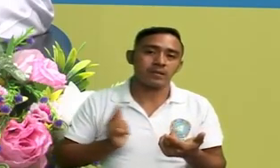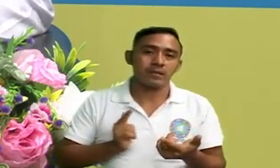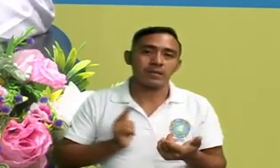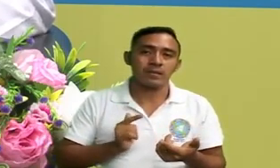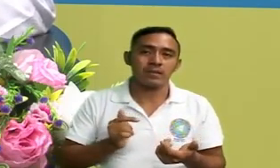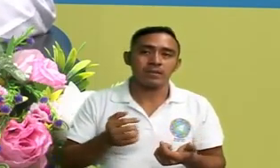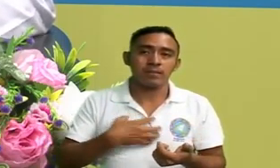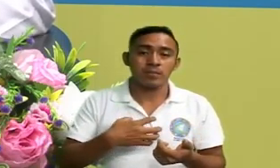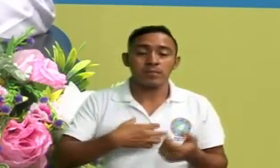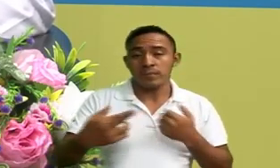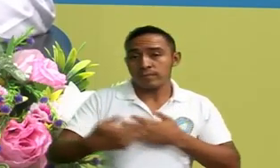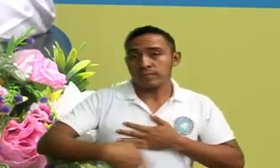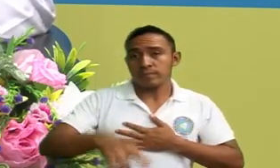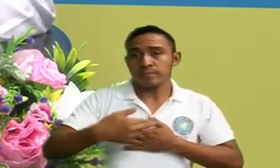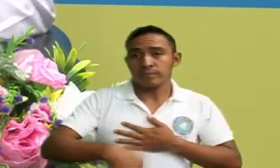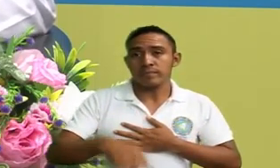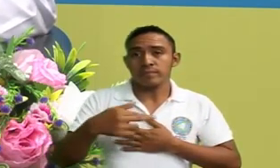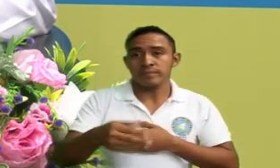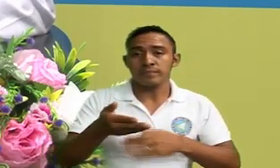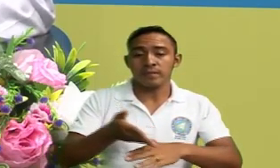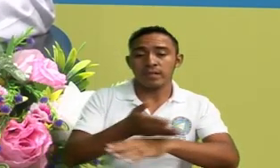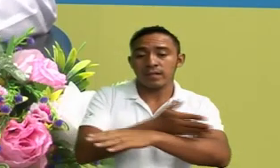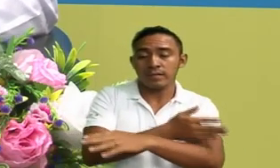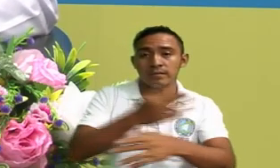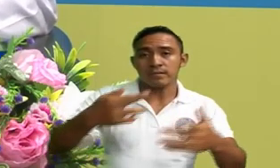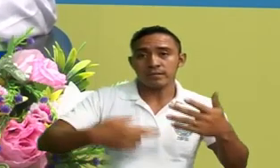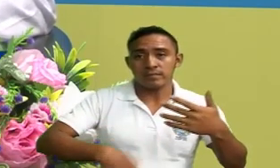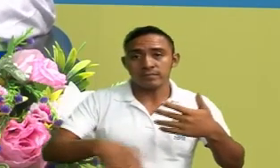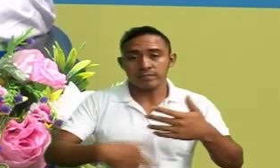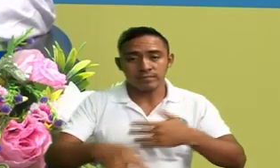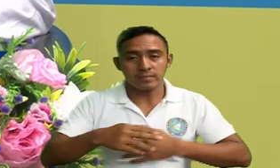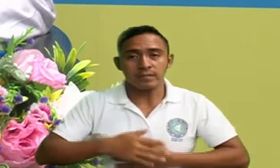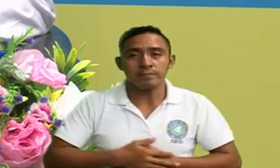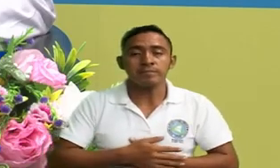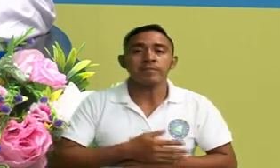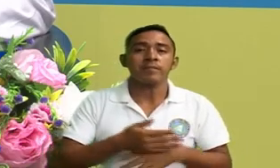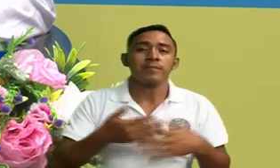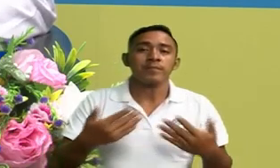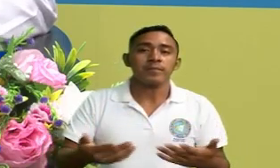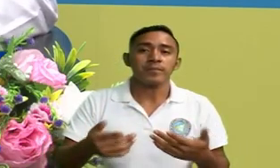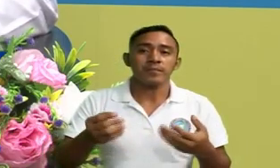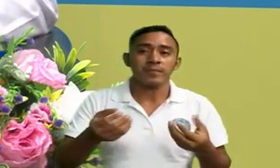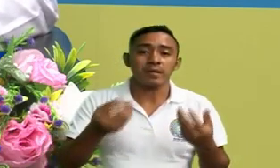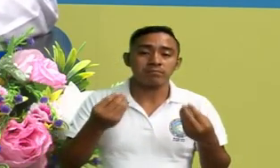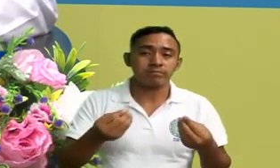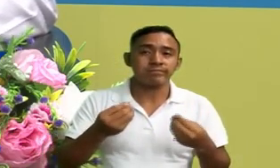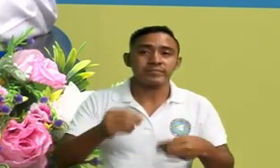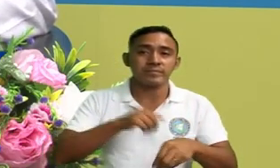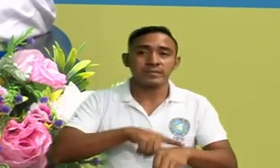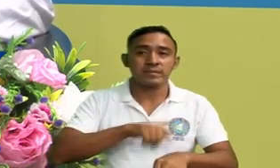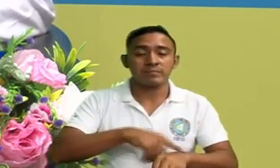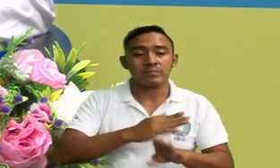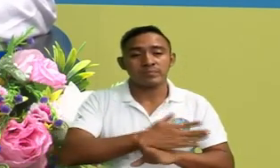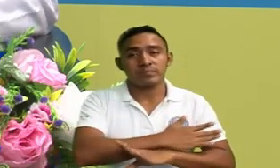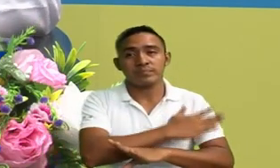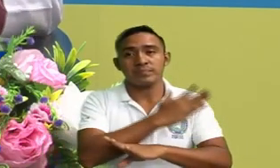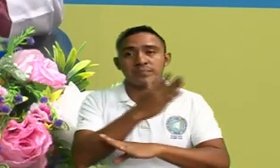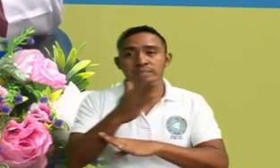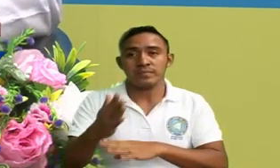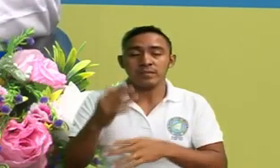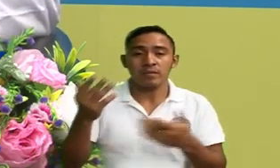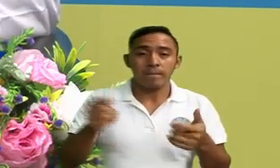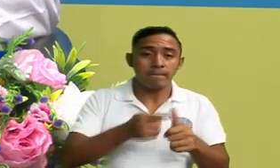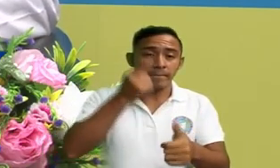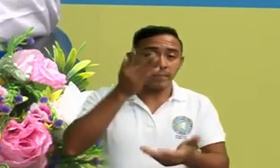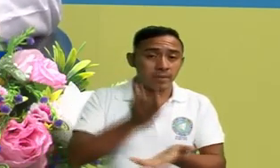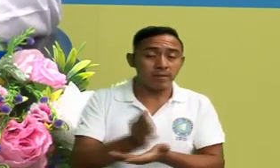su menstruación, por eso se le llama premenstrual, antes de la menstruación, y abarca un largo periodo en realidad, desde la menarquía, que